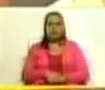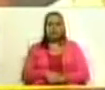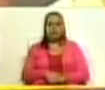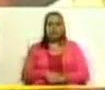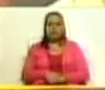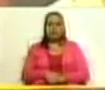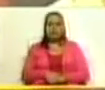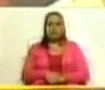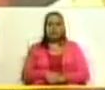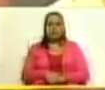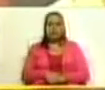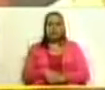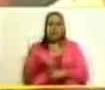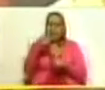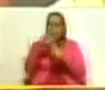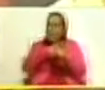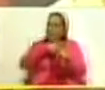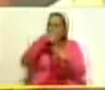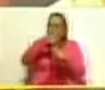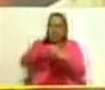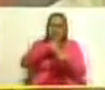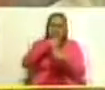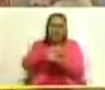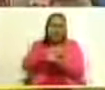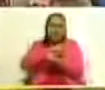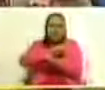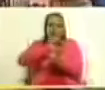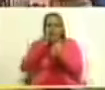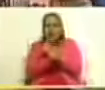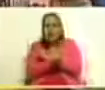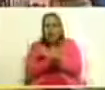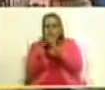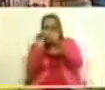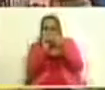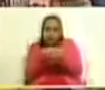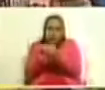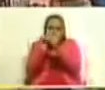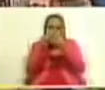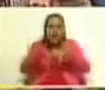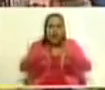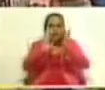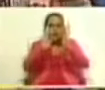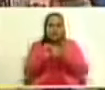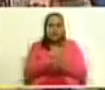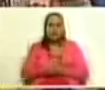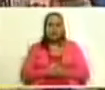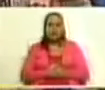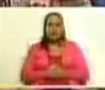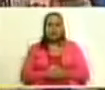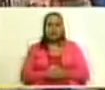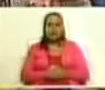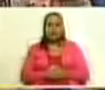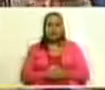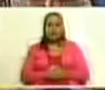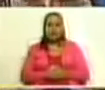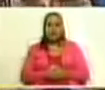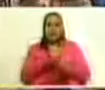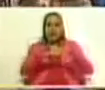¿Cuánto nos ha tocado para ir dibujando el camino? Por eso, el 15 de